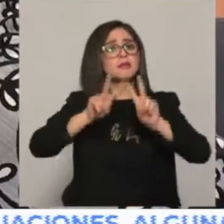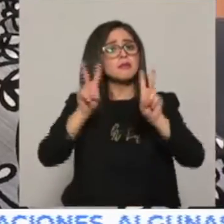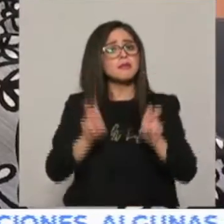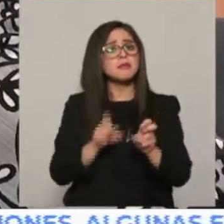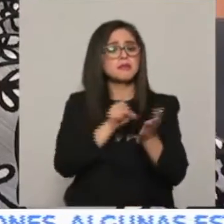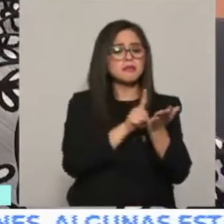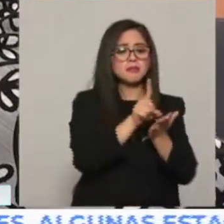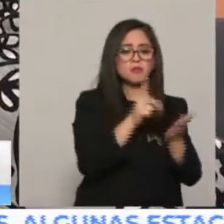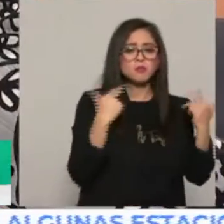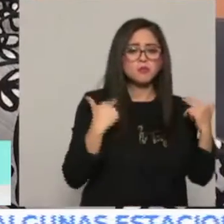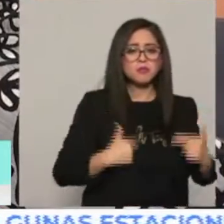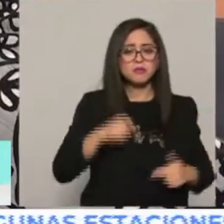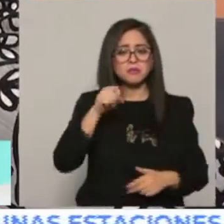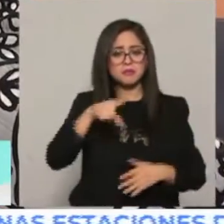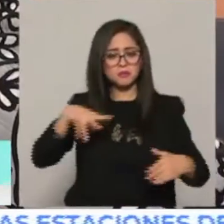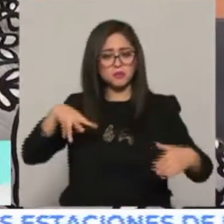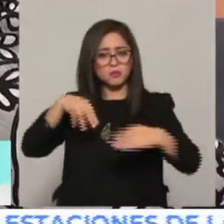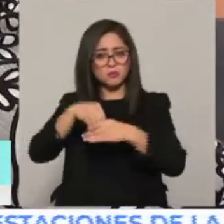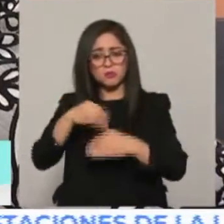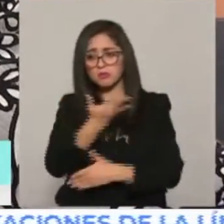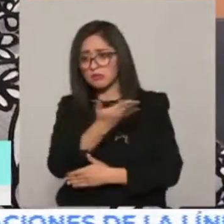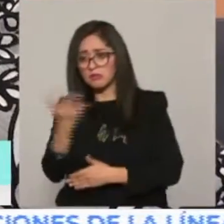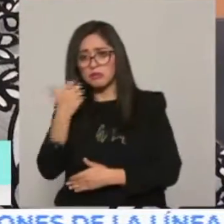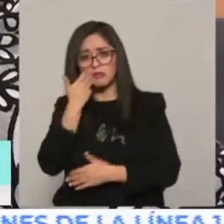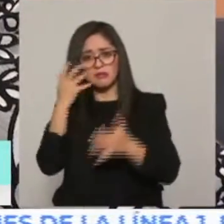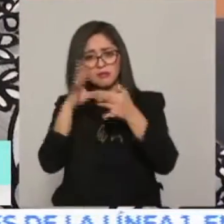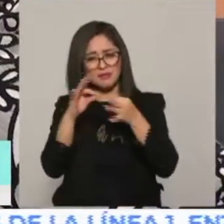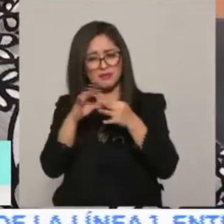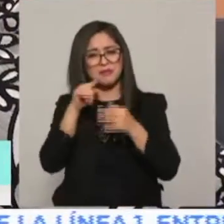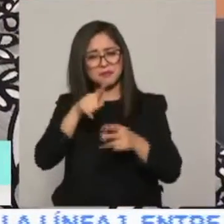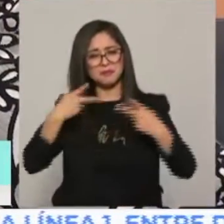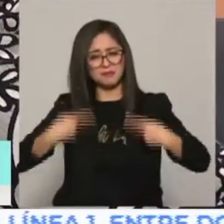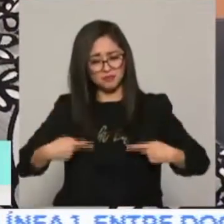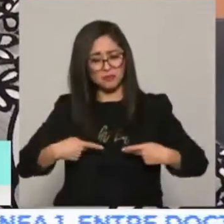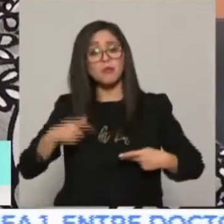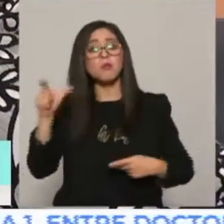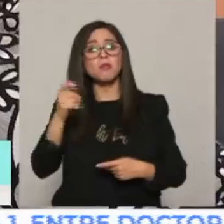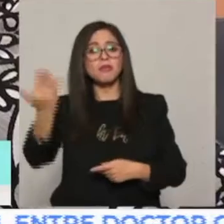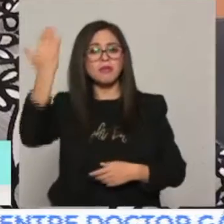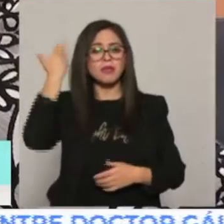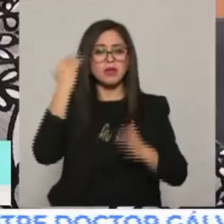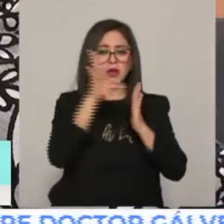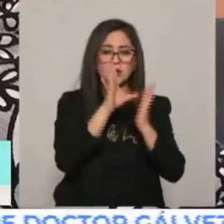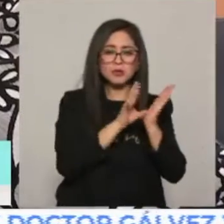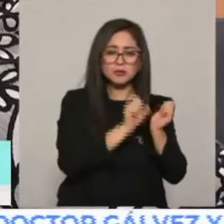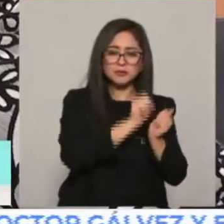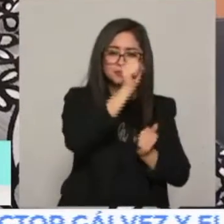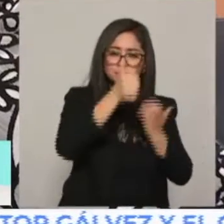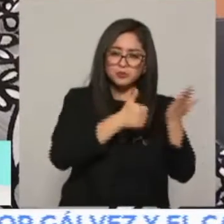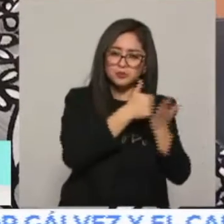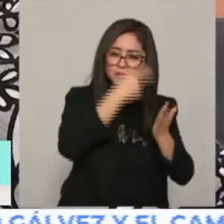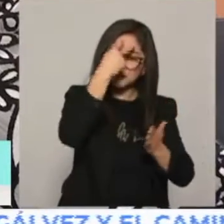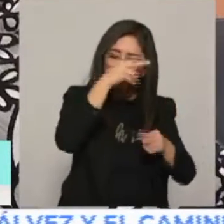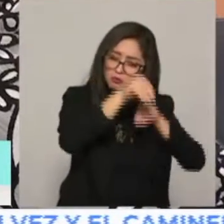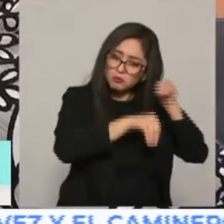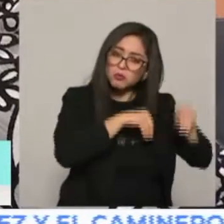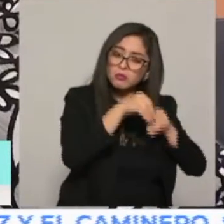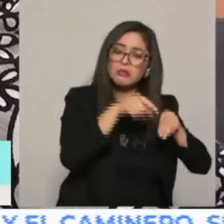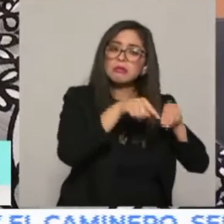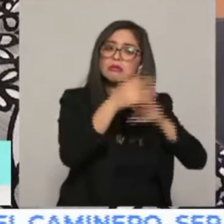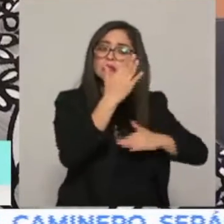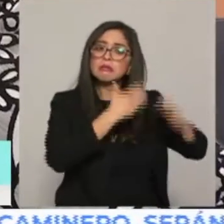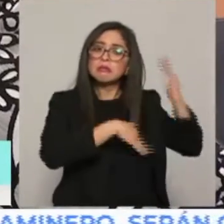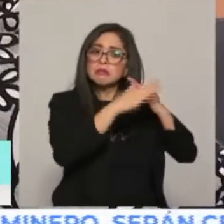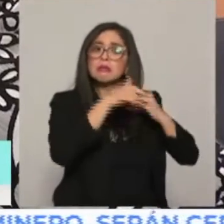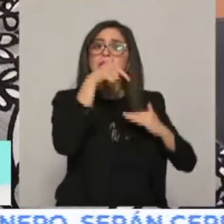que te contextualizo y a la gente que nos está viendo. A partir de la Constitución de la Ciudad de México, que como sabes es un documento de vanguardia, precisamente se está motivando,